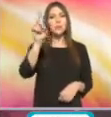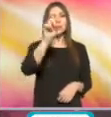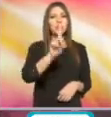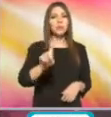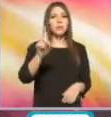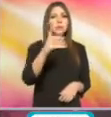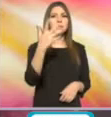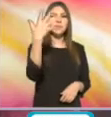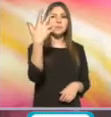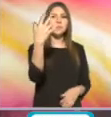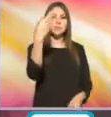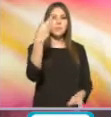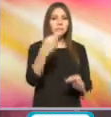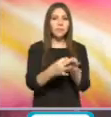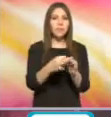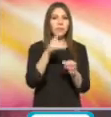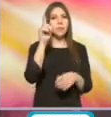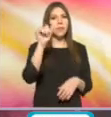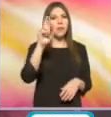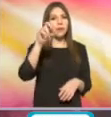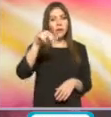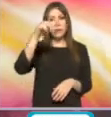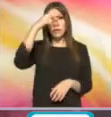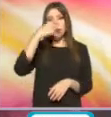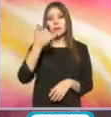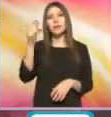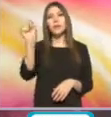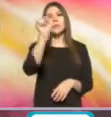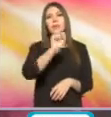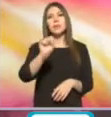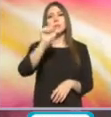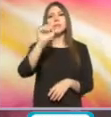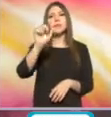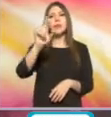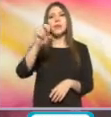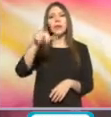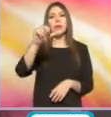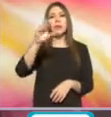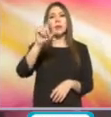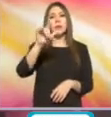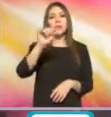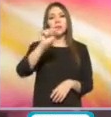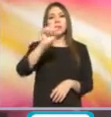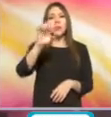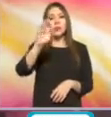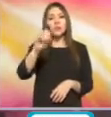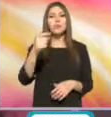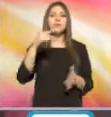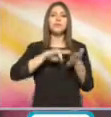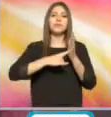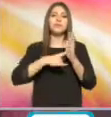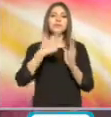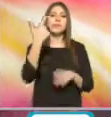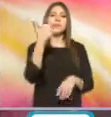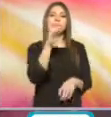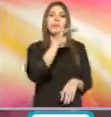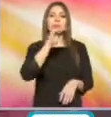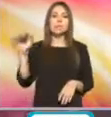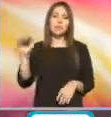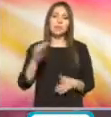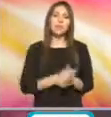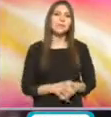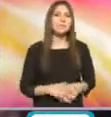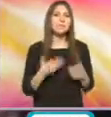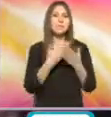5, en punto de las 5, Arena México, y sábados Arena Coliseo 7 y media. Pues ahí estaremos, como tú dices, un ambiente familiar,